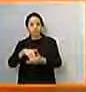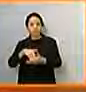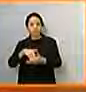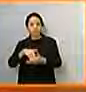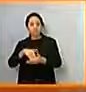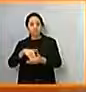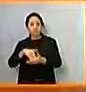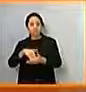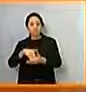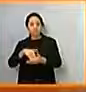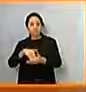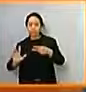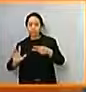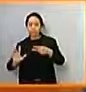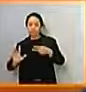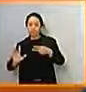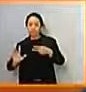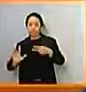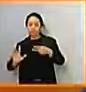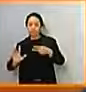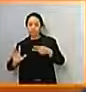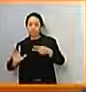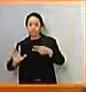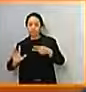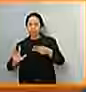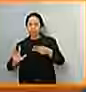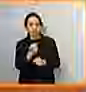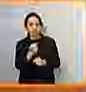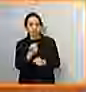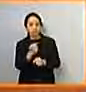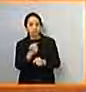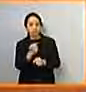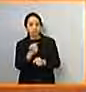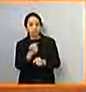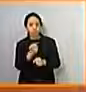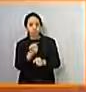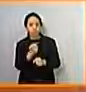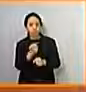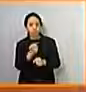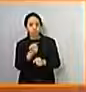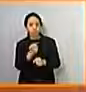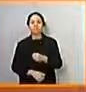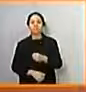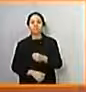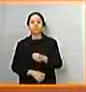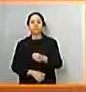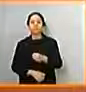y 25. Ahora vamos a pegar y ganar con Pega 3.